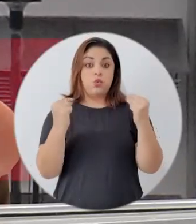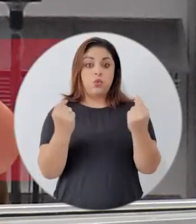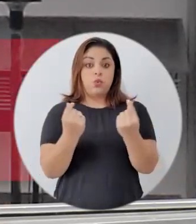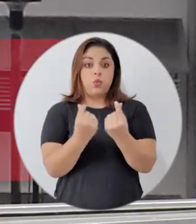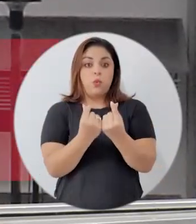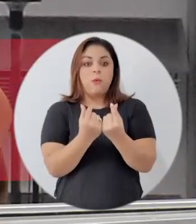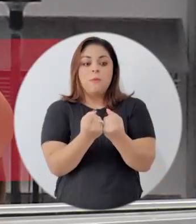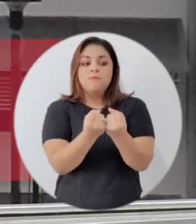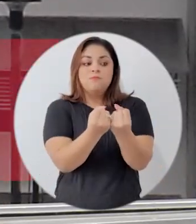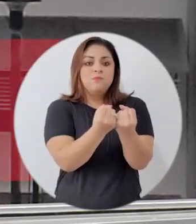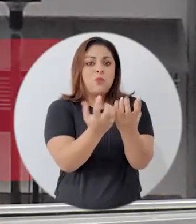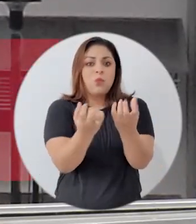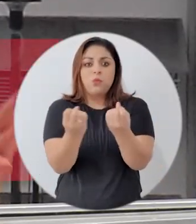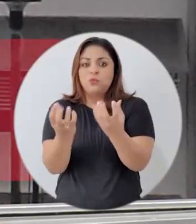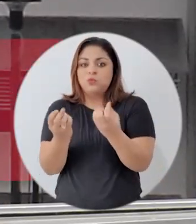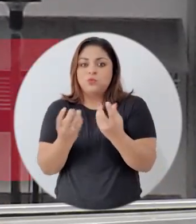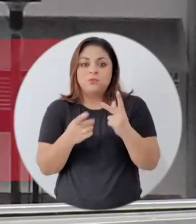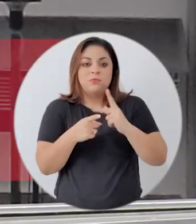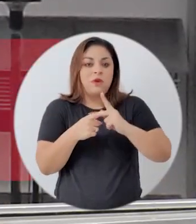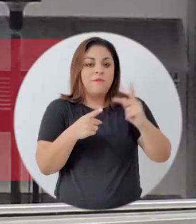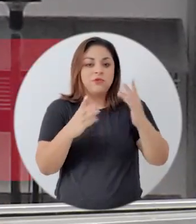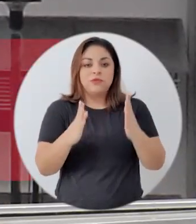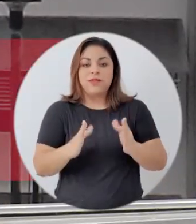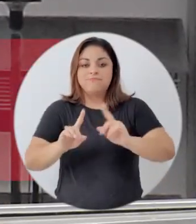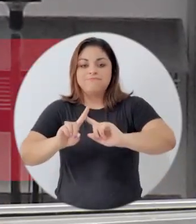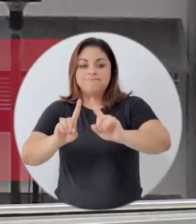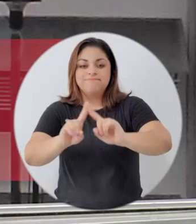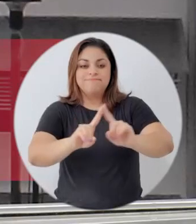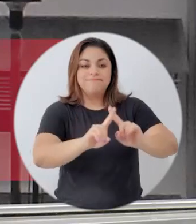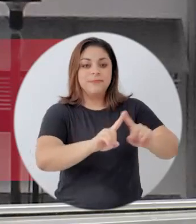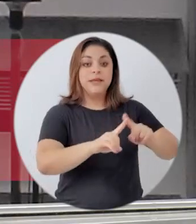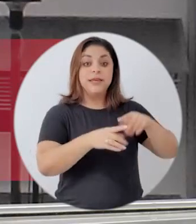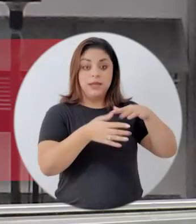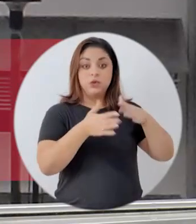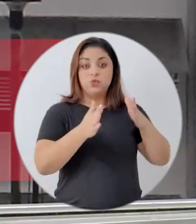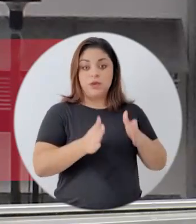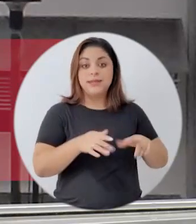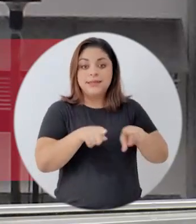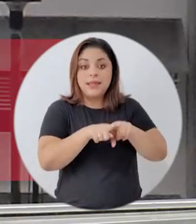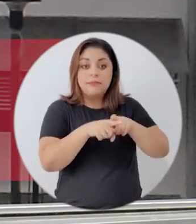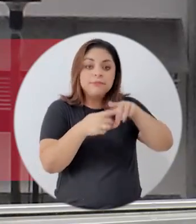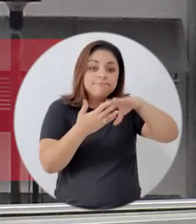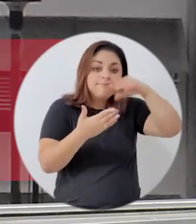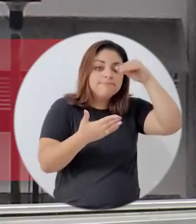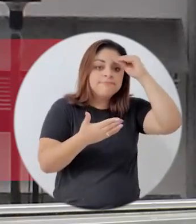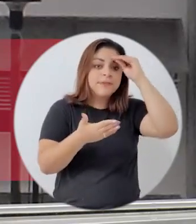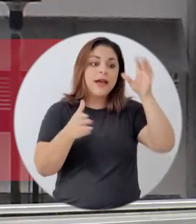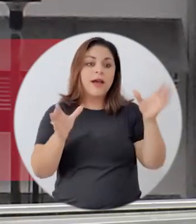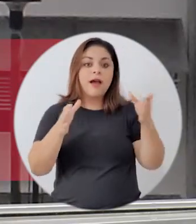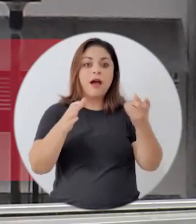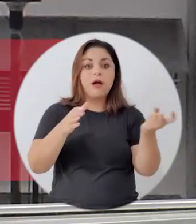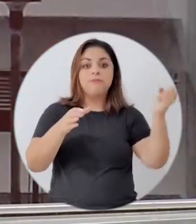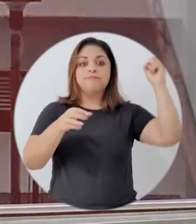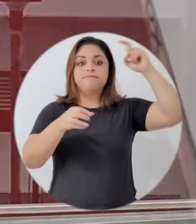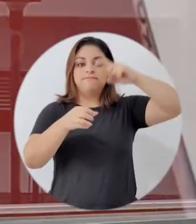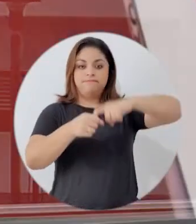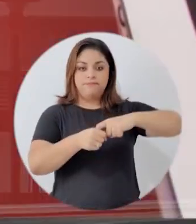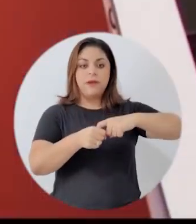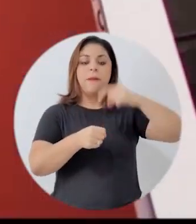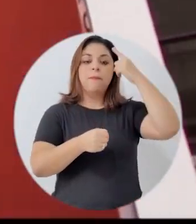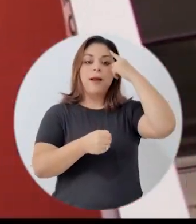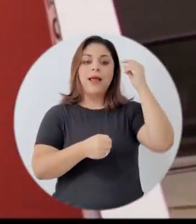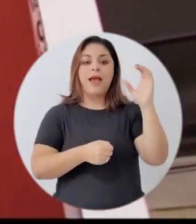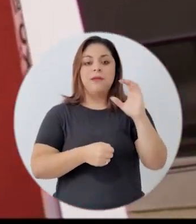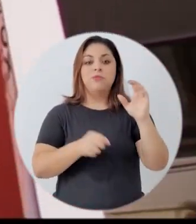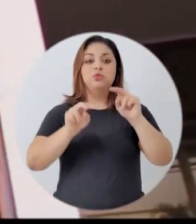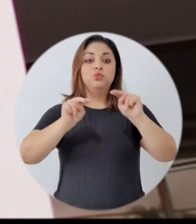grupo inter y multidisciplinario de profesionales y estudiantes en formación que llegan a ser parte de la